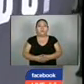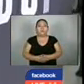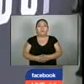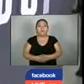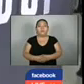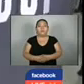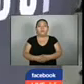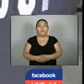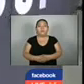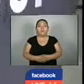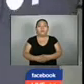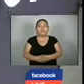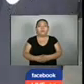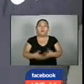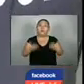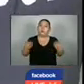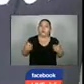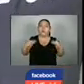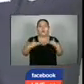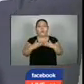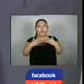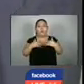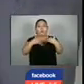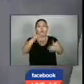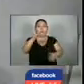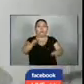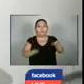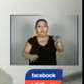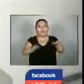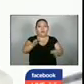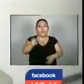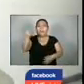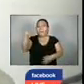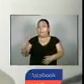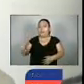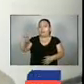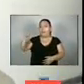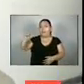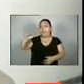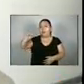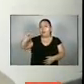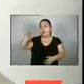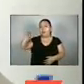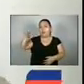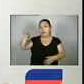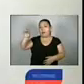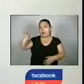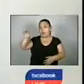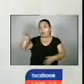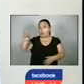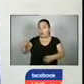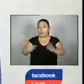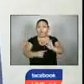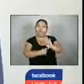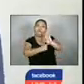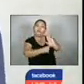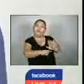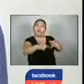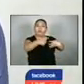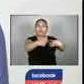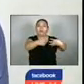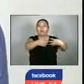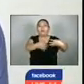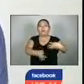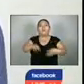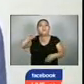Y también inició la audiencia inicial contra Alejandro Arturo Guerra Valle, representante legal de la empresa de